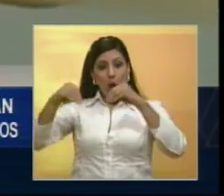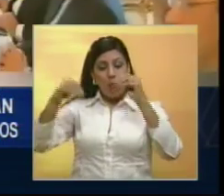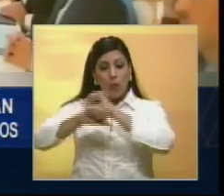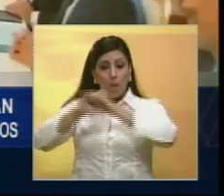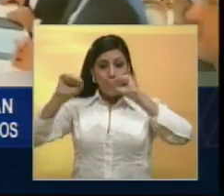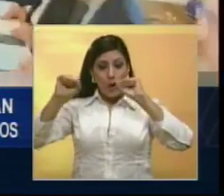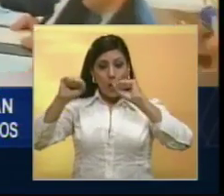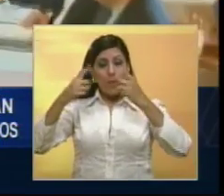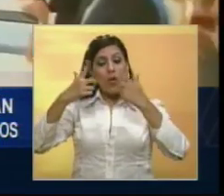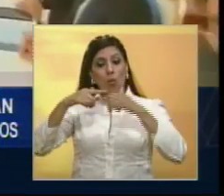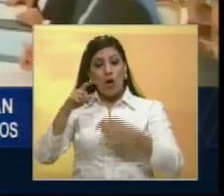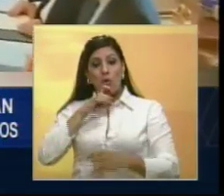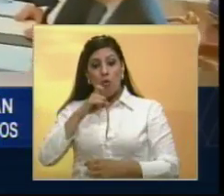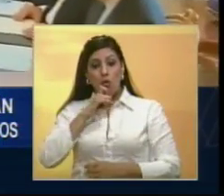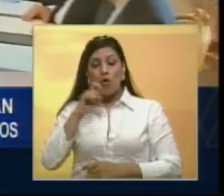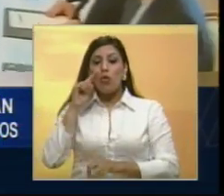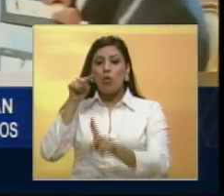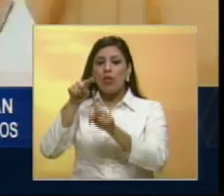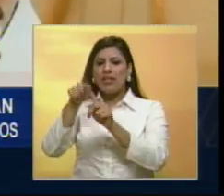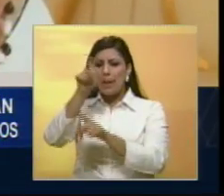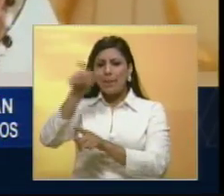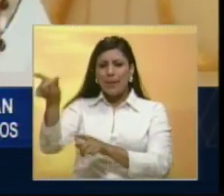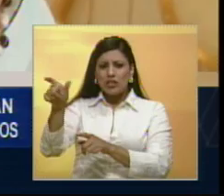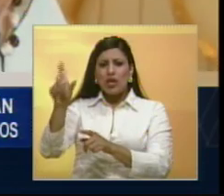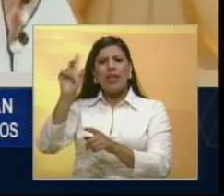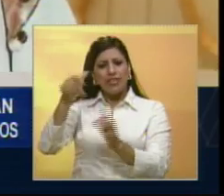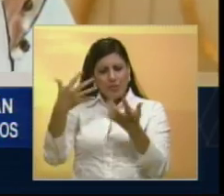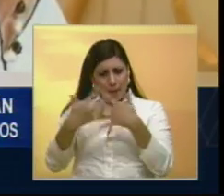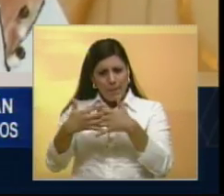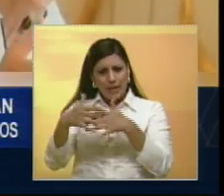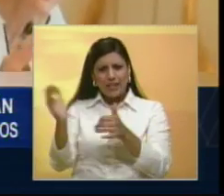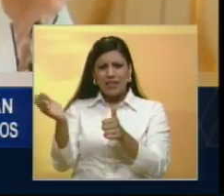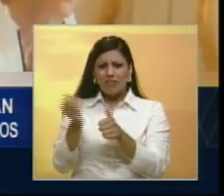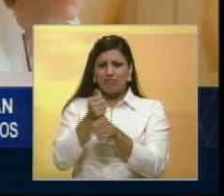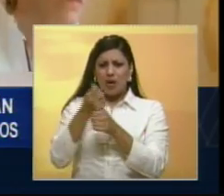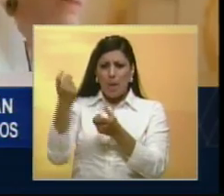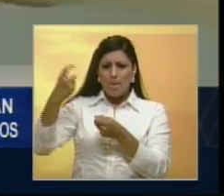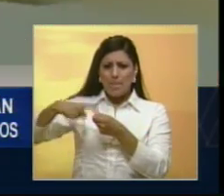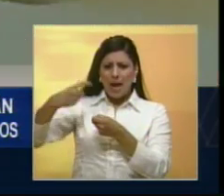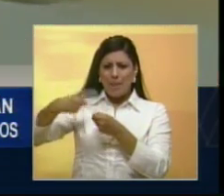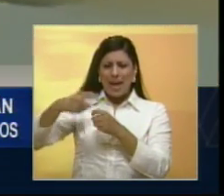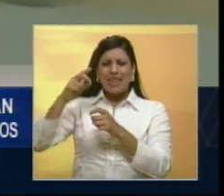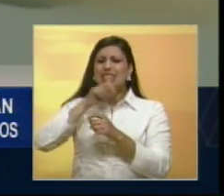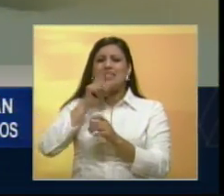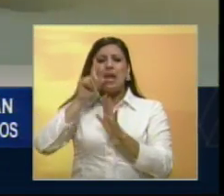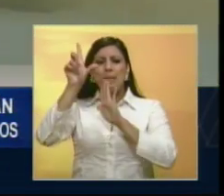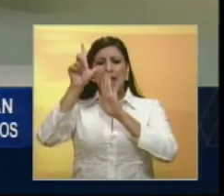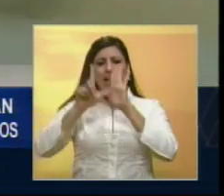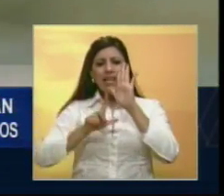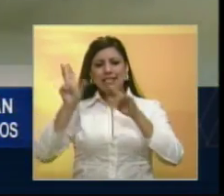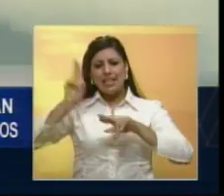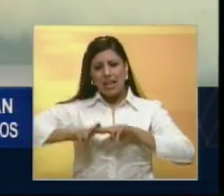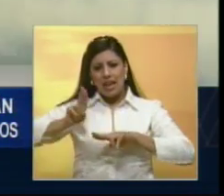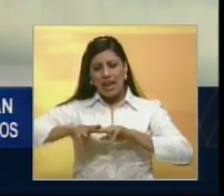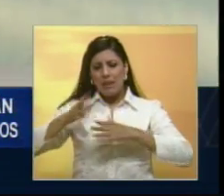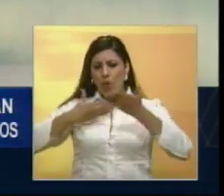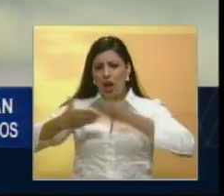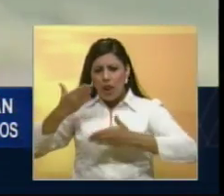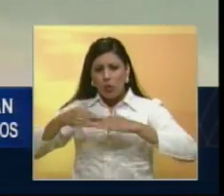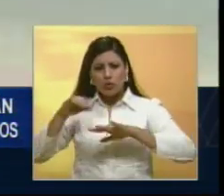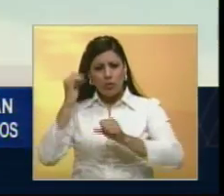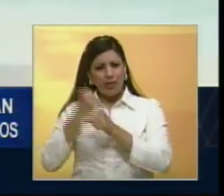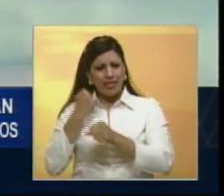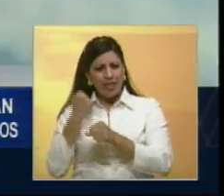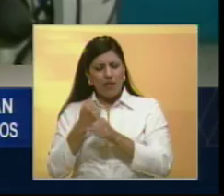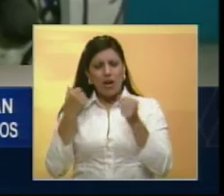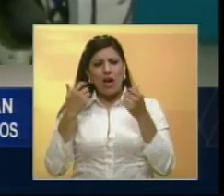el Departamento del Tesoro señaló que los iraníes y las empresas fueron agregados a la lista negra que impide hacer negocios con ellos por